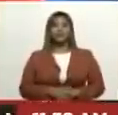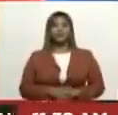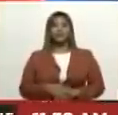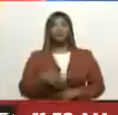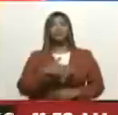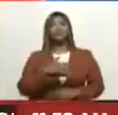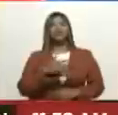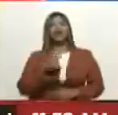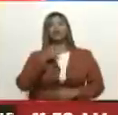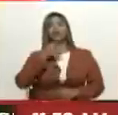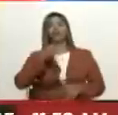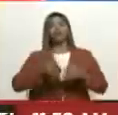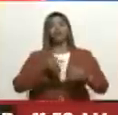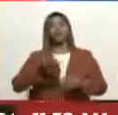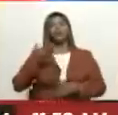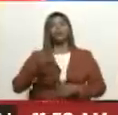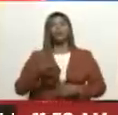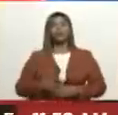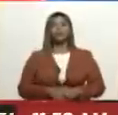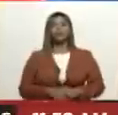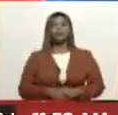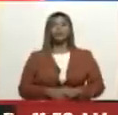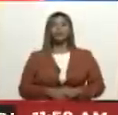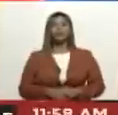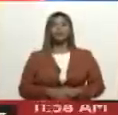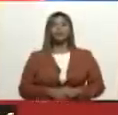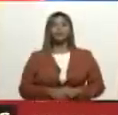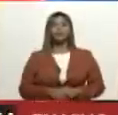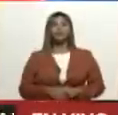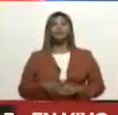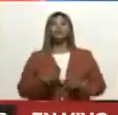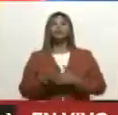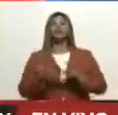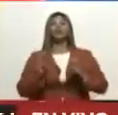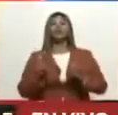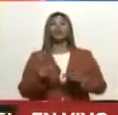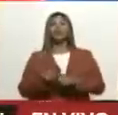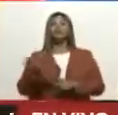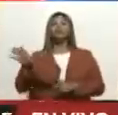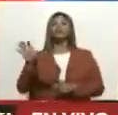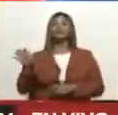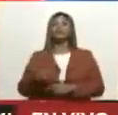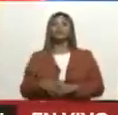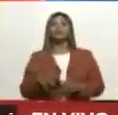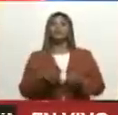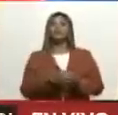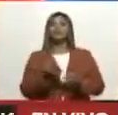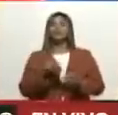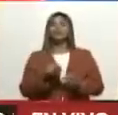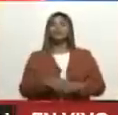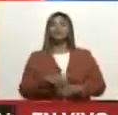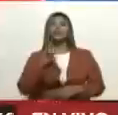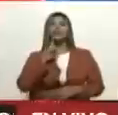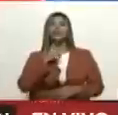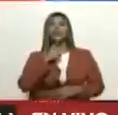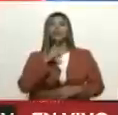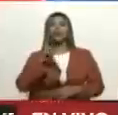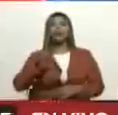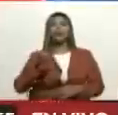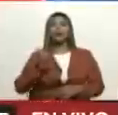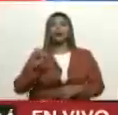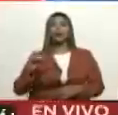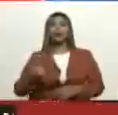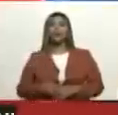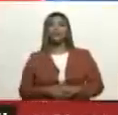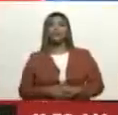Quiero destacar que con respecto a esta banda de extorsión, que técnicamente se denominan GEDO, es